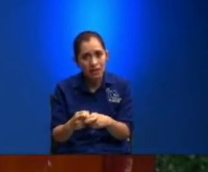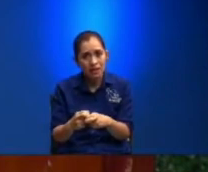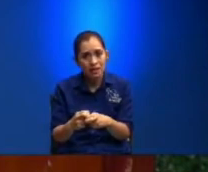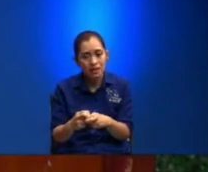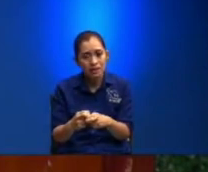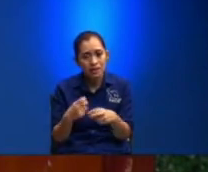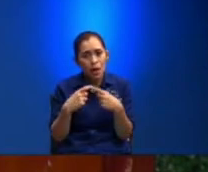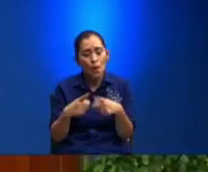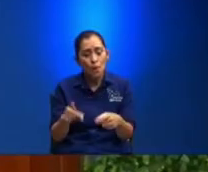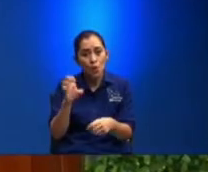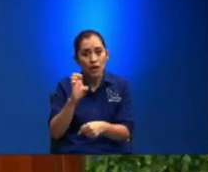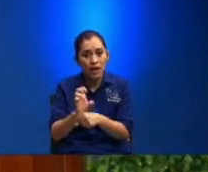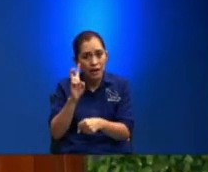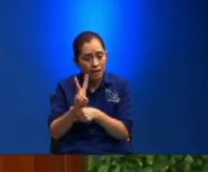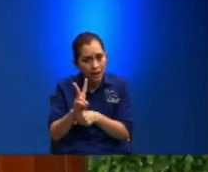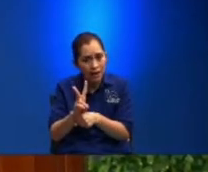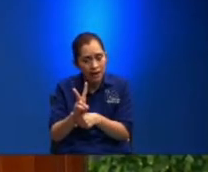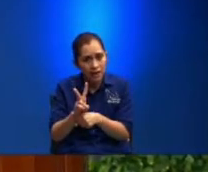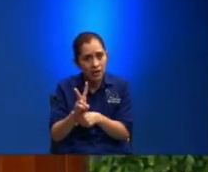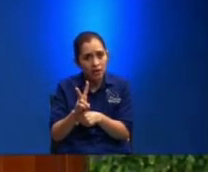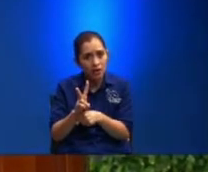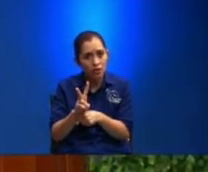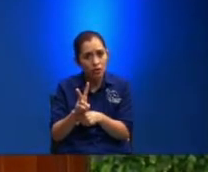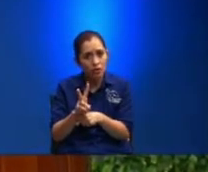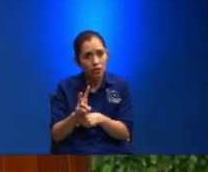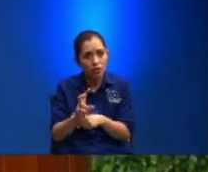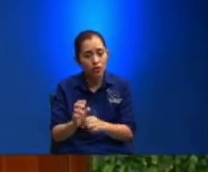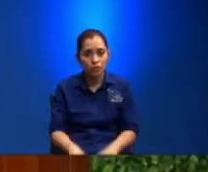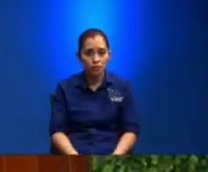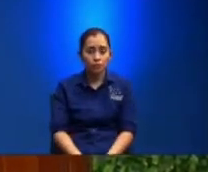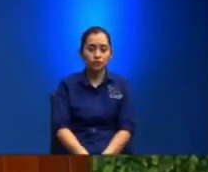el chicotazo y me diría yo padres entonces